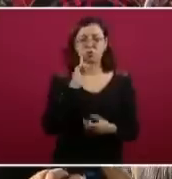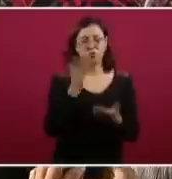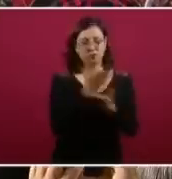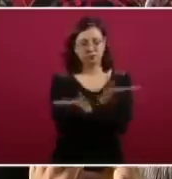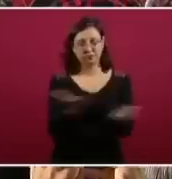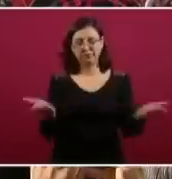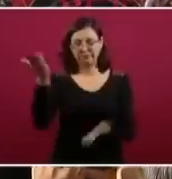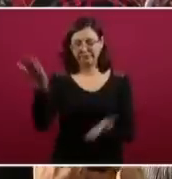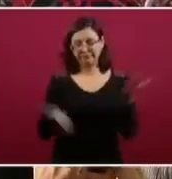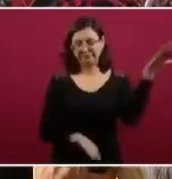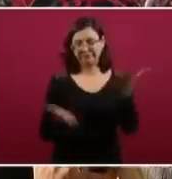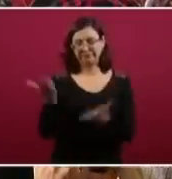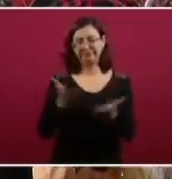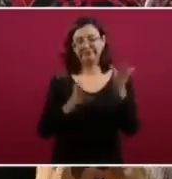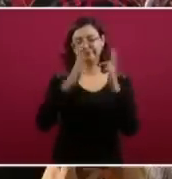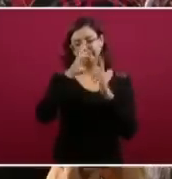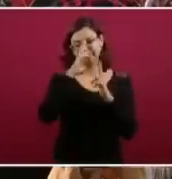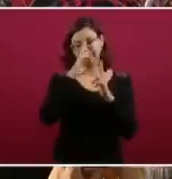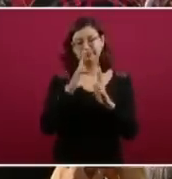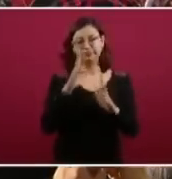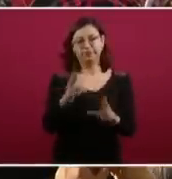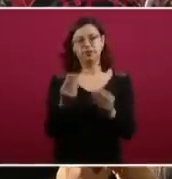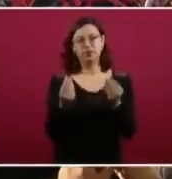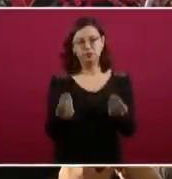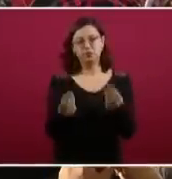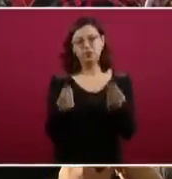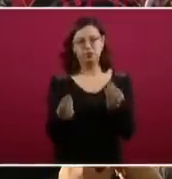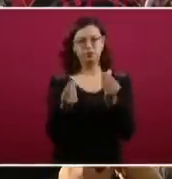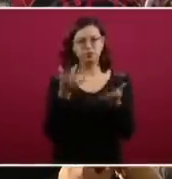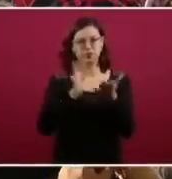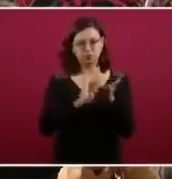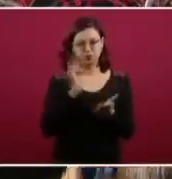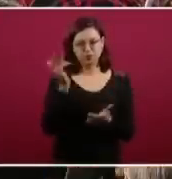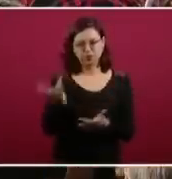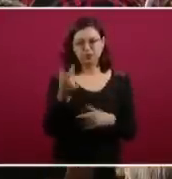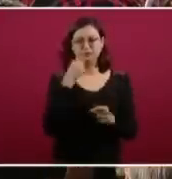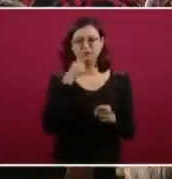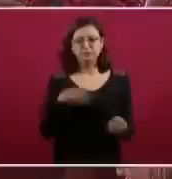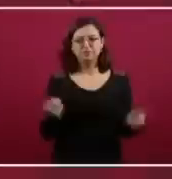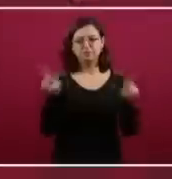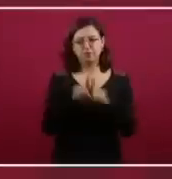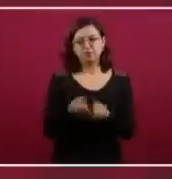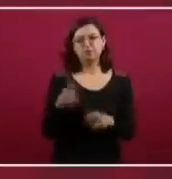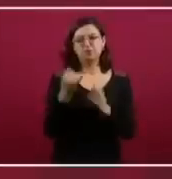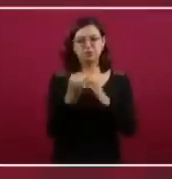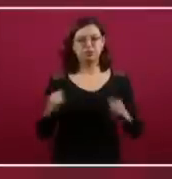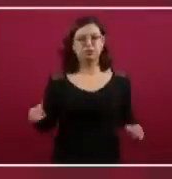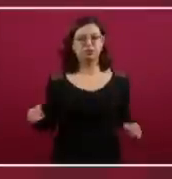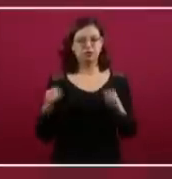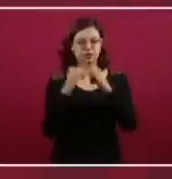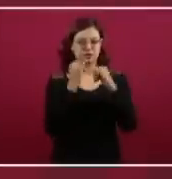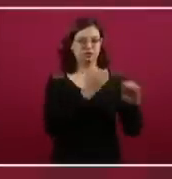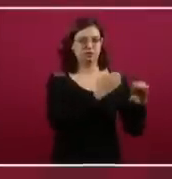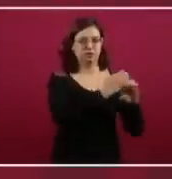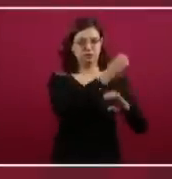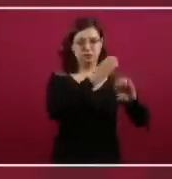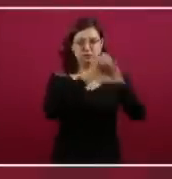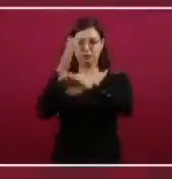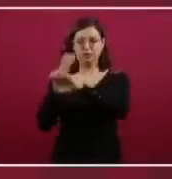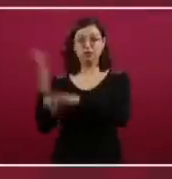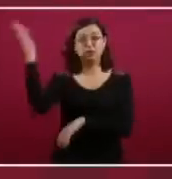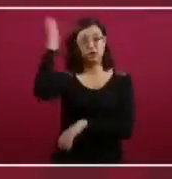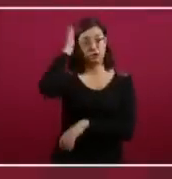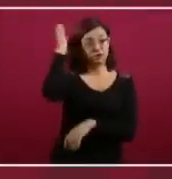con su presencia. Muchas, muchas gracias. Y a las titulares de las instancias estatales que también están